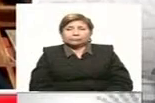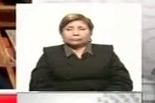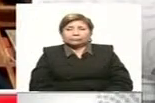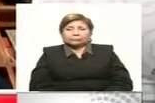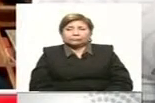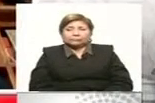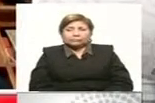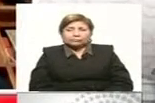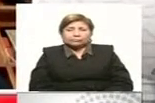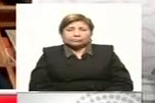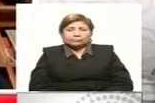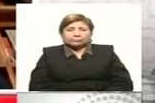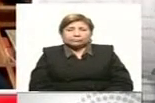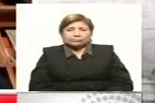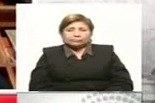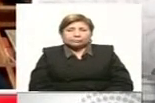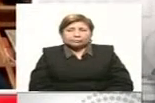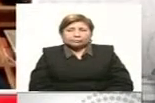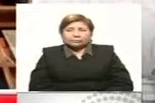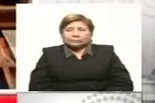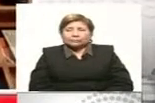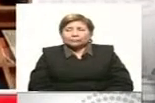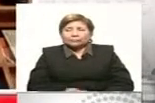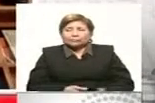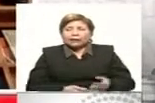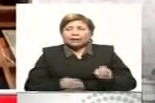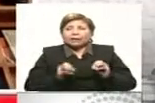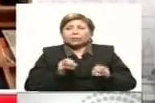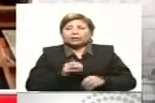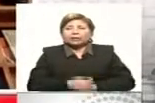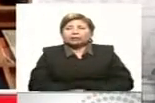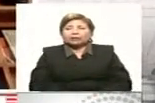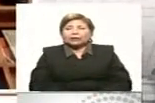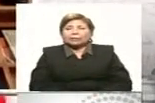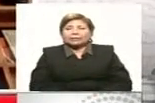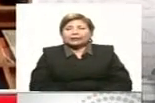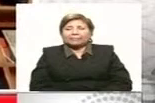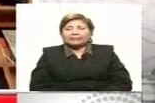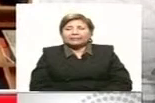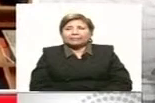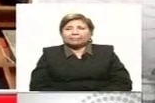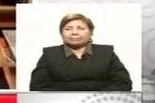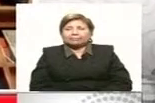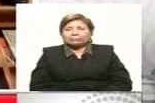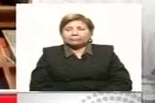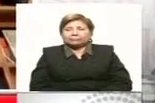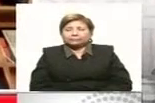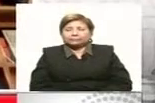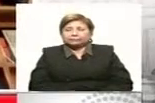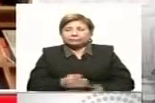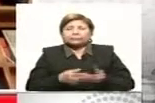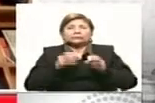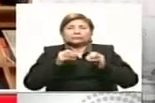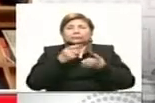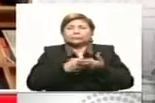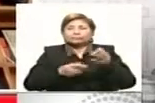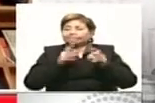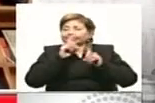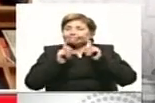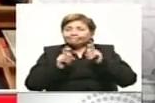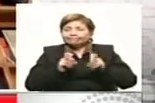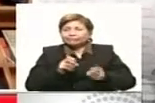por resolver por lo menos las necesidades más urgentes. Quisiera formularle una